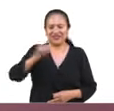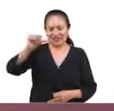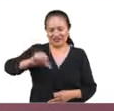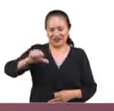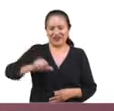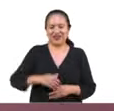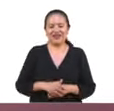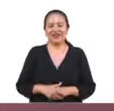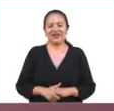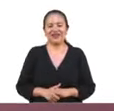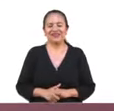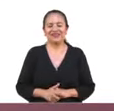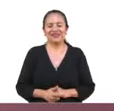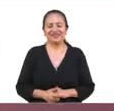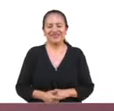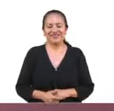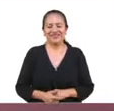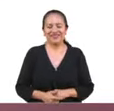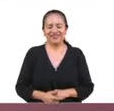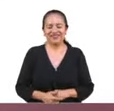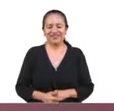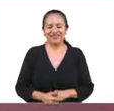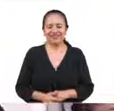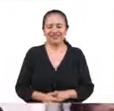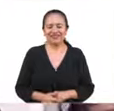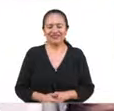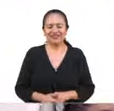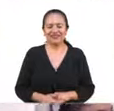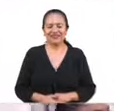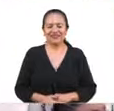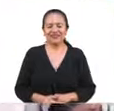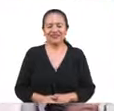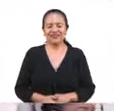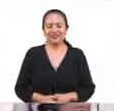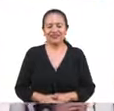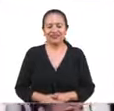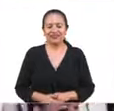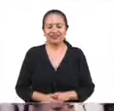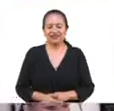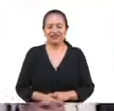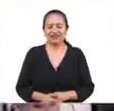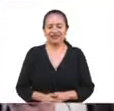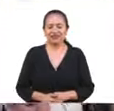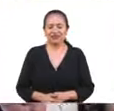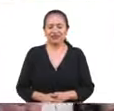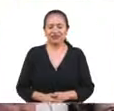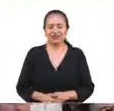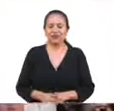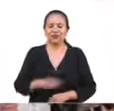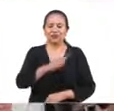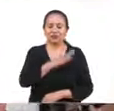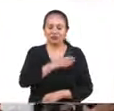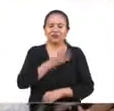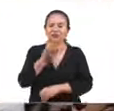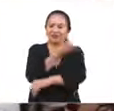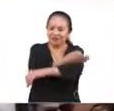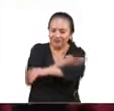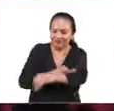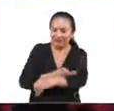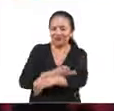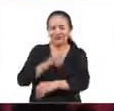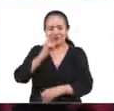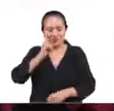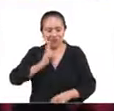el día de hoy. Pues muy buenas tardes,